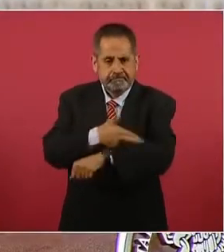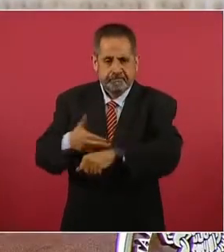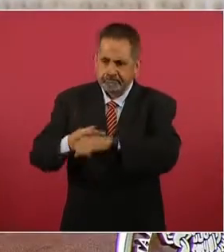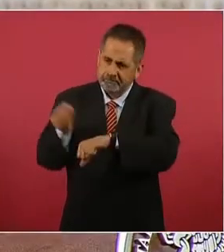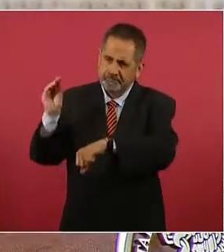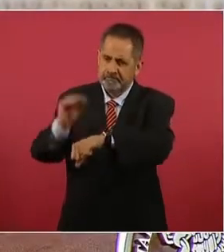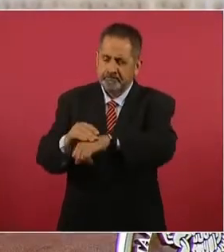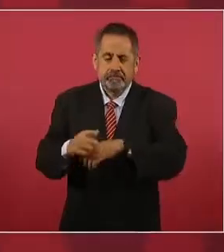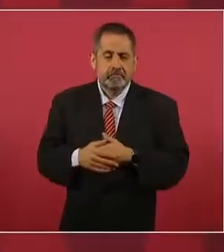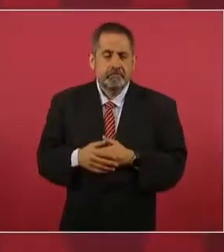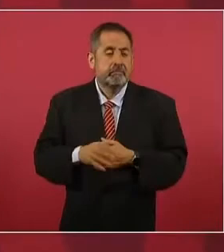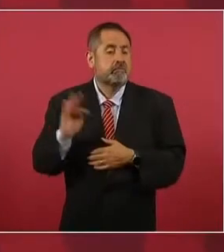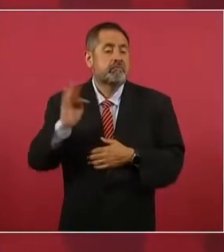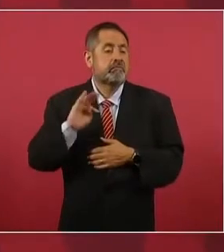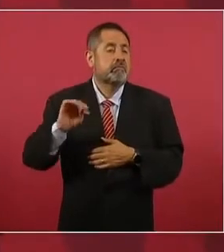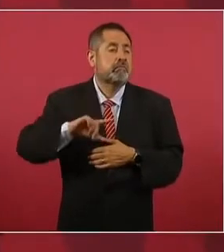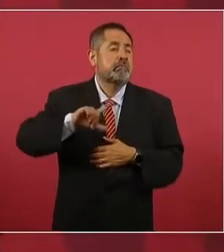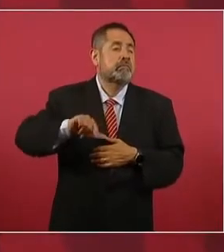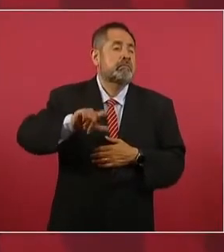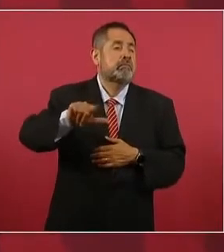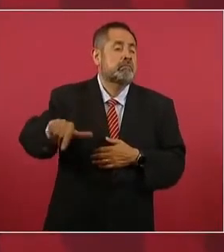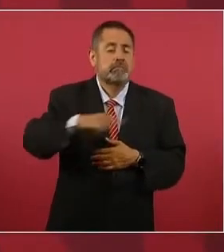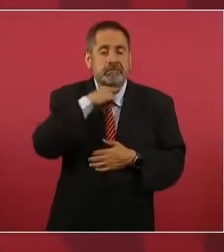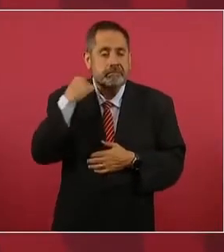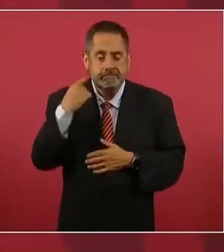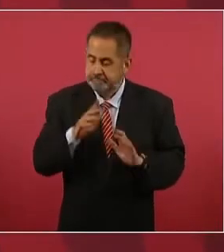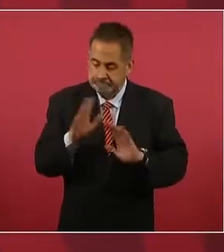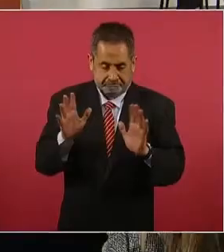no lo hubiésemos podido hacer.